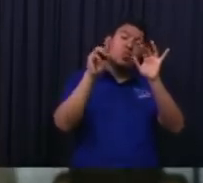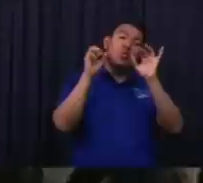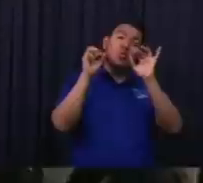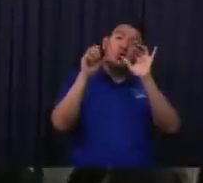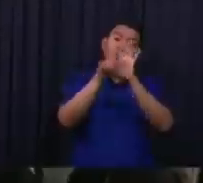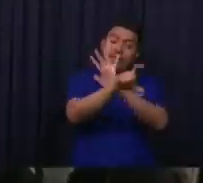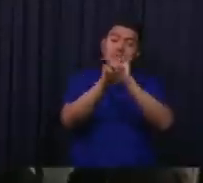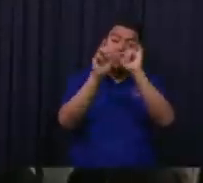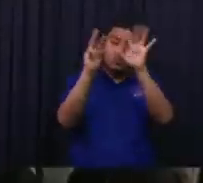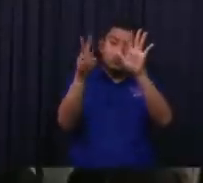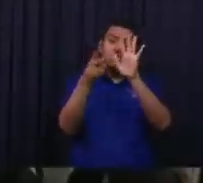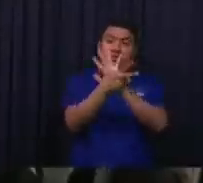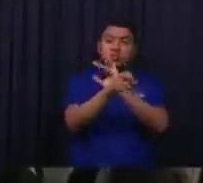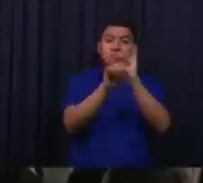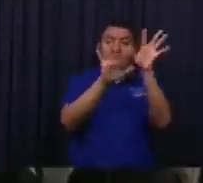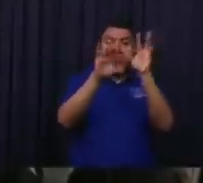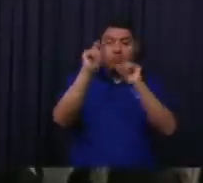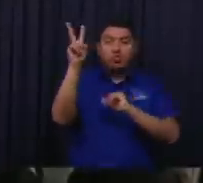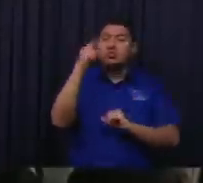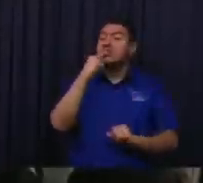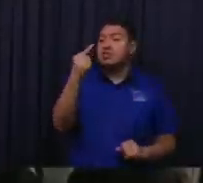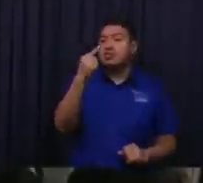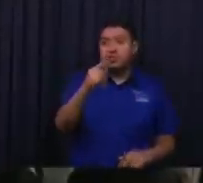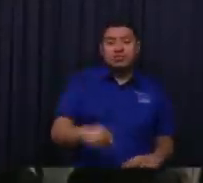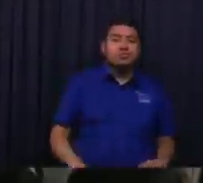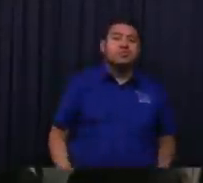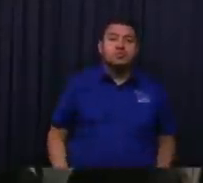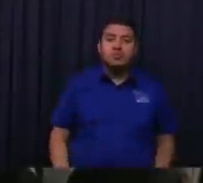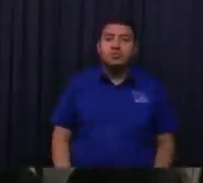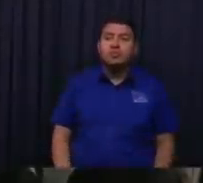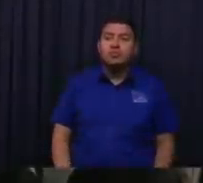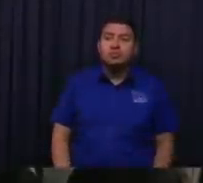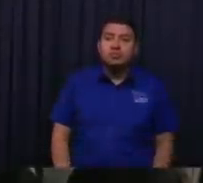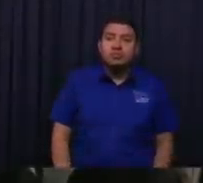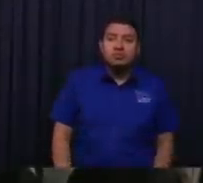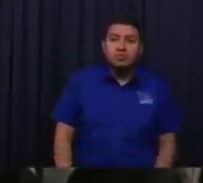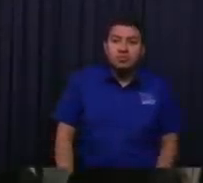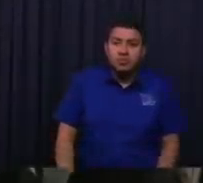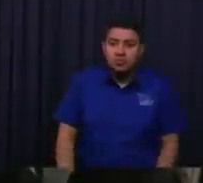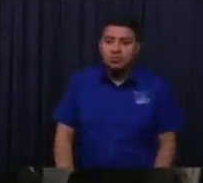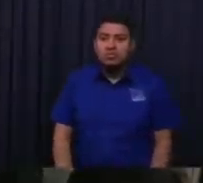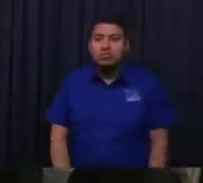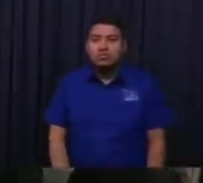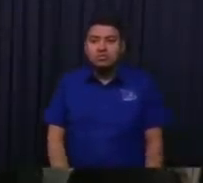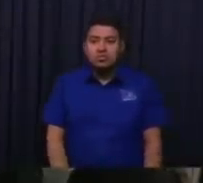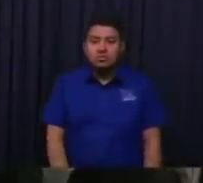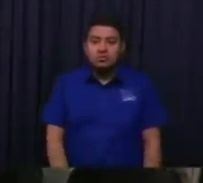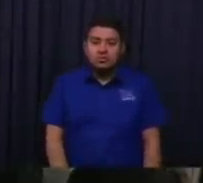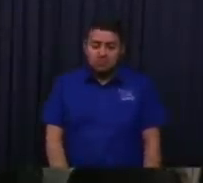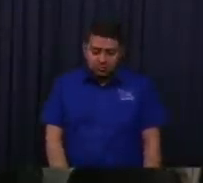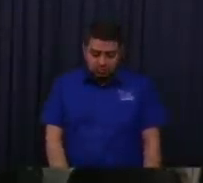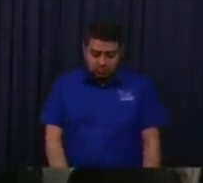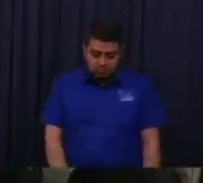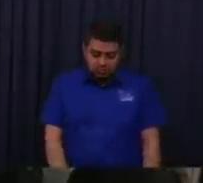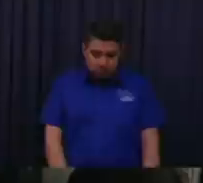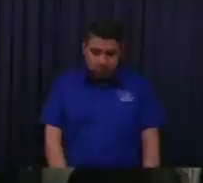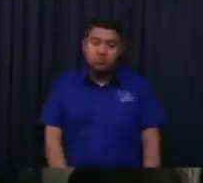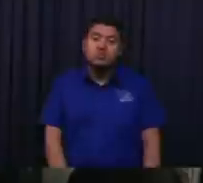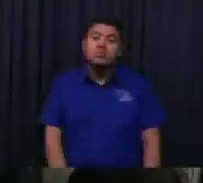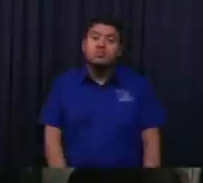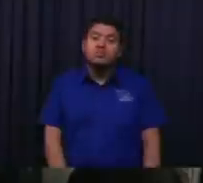para finalizar ahí el libro El Cantar los Cantares, miremoslo aquí mismo sin regresar a la presentación. Vamos a